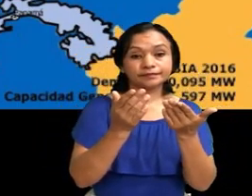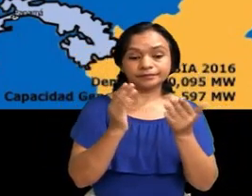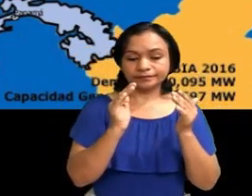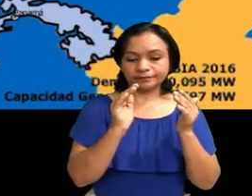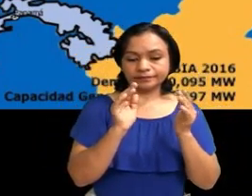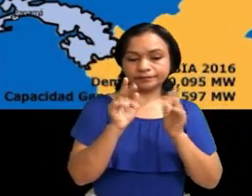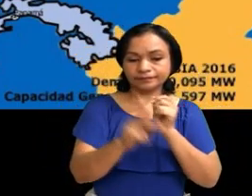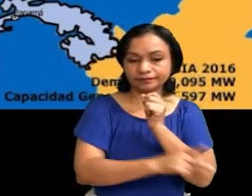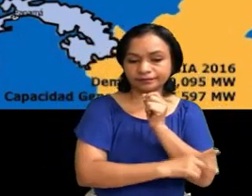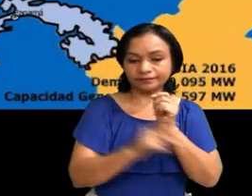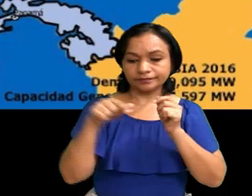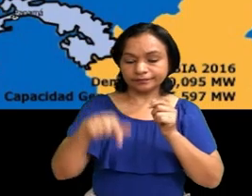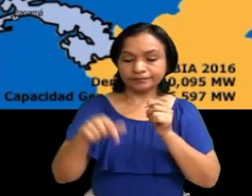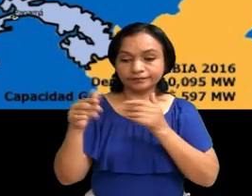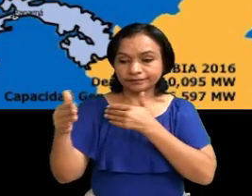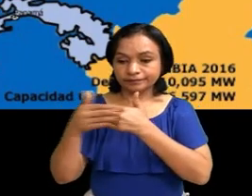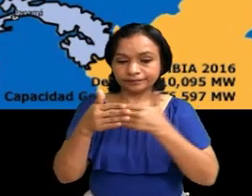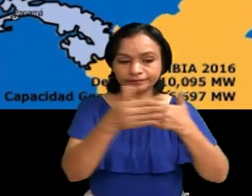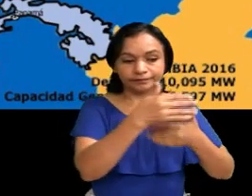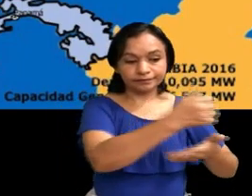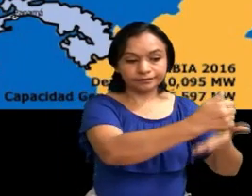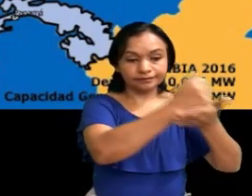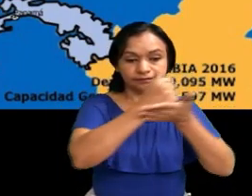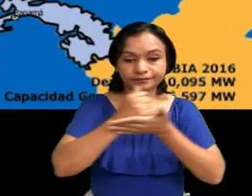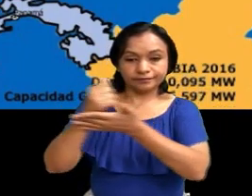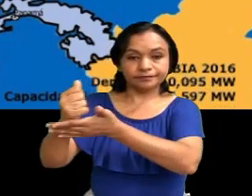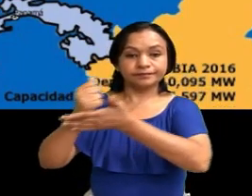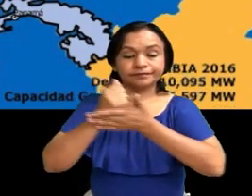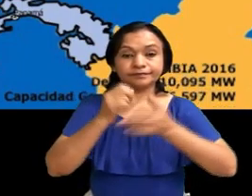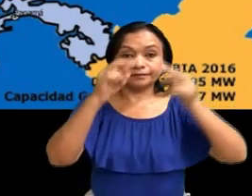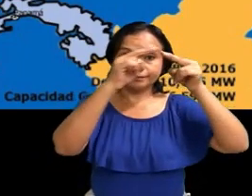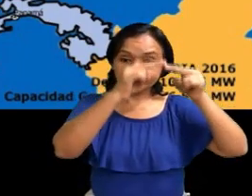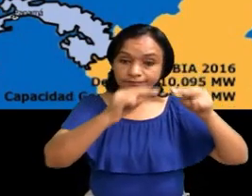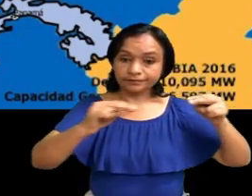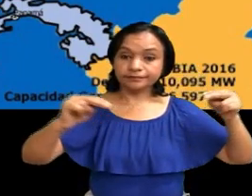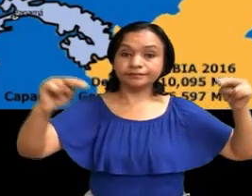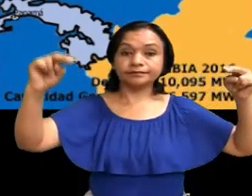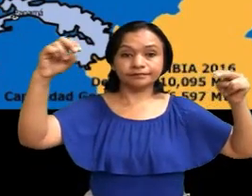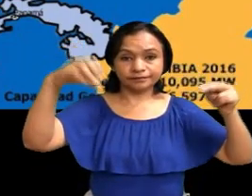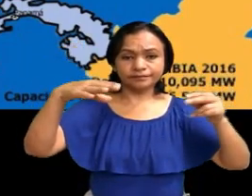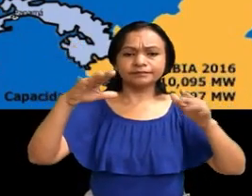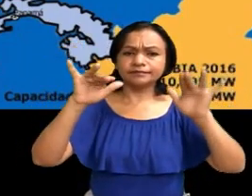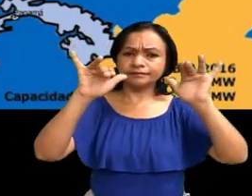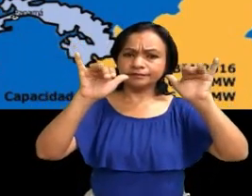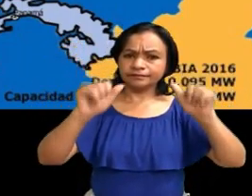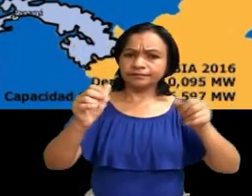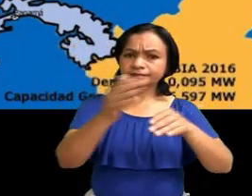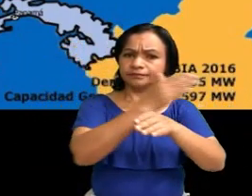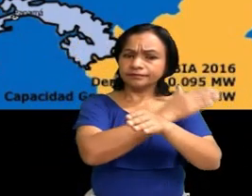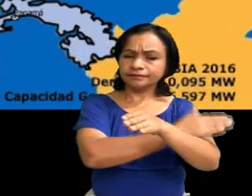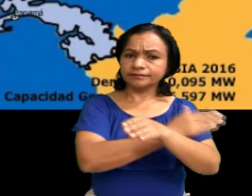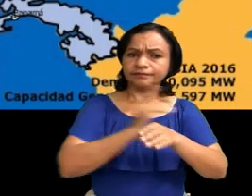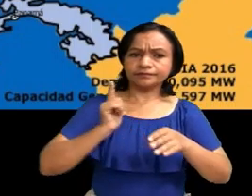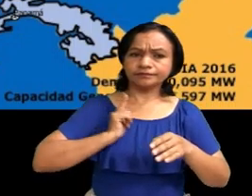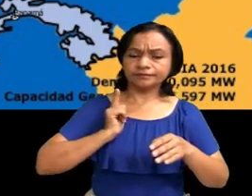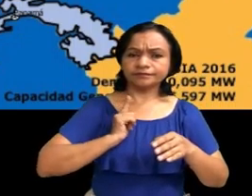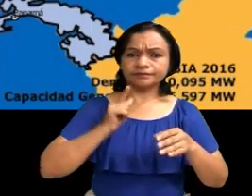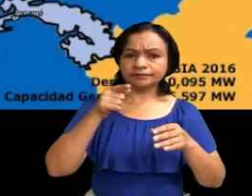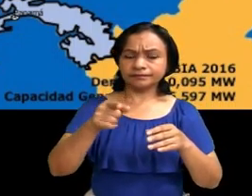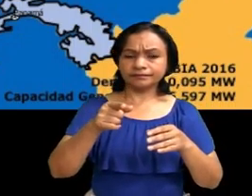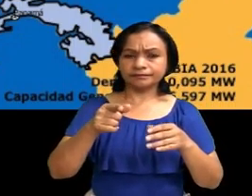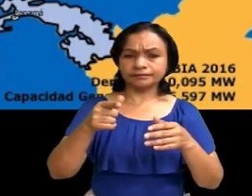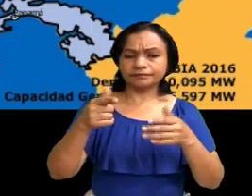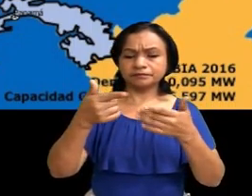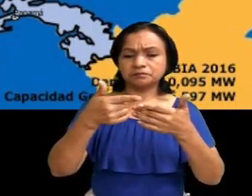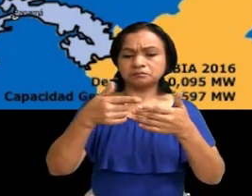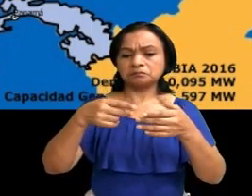vecinos pueden suplirnos de energía. Ya hemos tenido en algunas ocasiones que tenés una falta de generación, que unas plantas